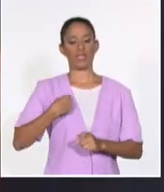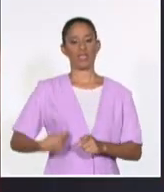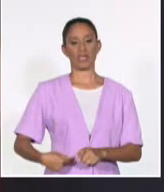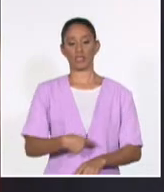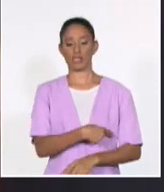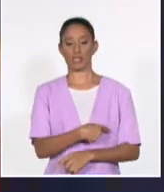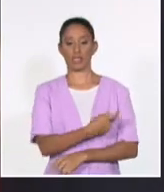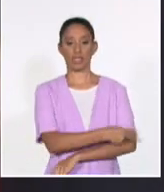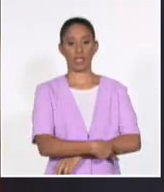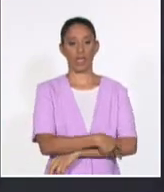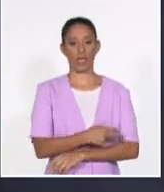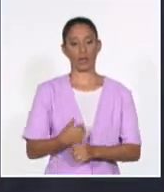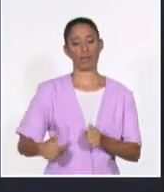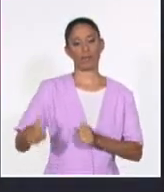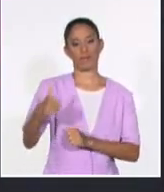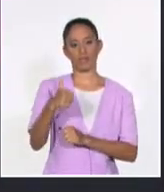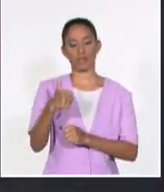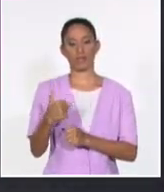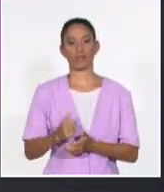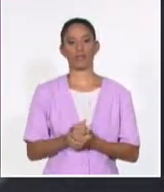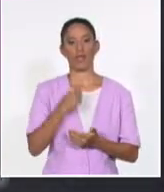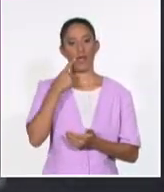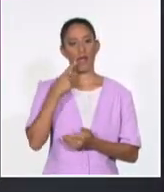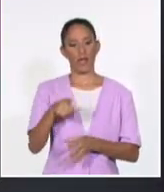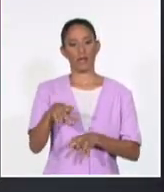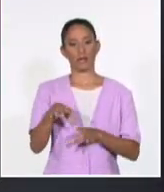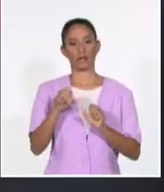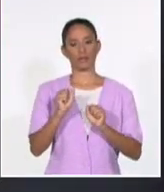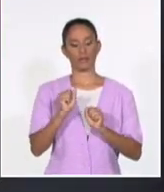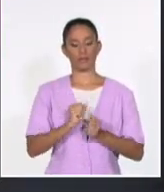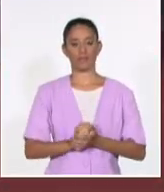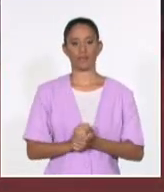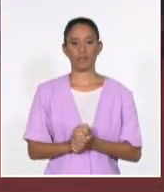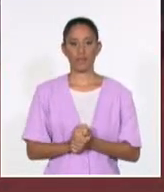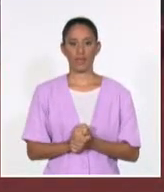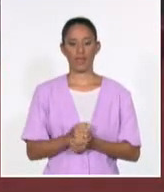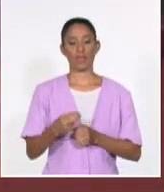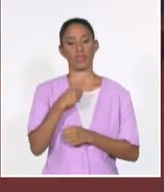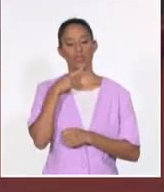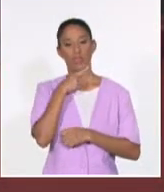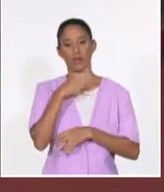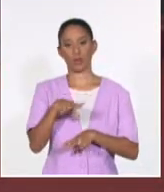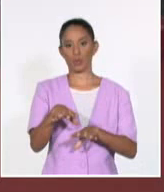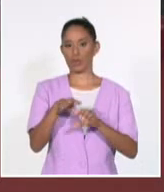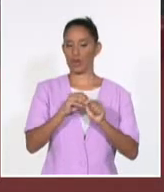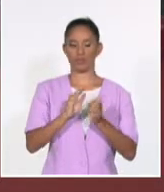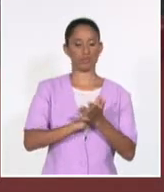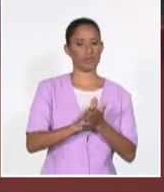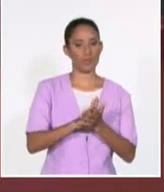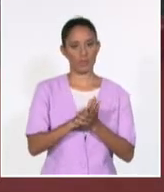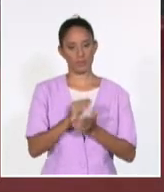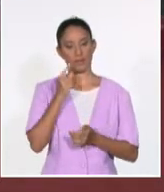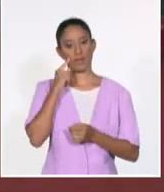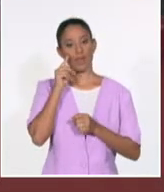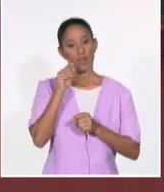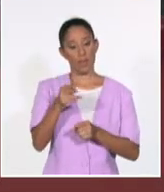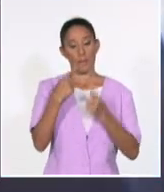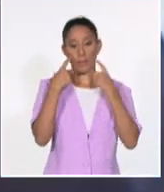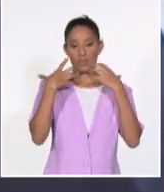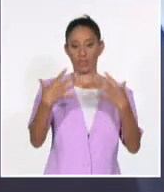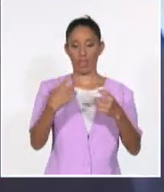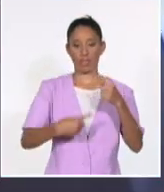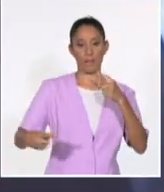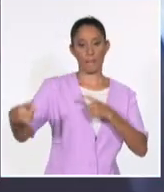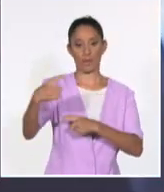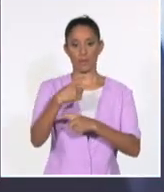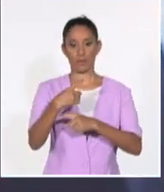de los insubordinados de la Unión Europea cuando de presionar a Rusia se trata. De acuerdo con Putin, es motivo de satisfacción que las